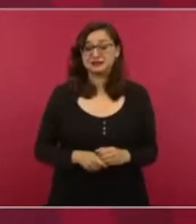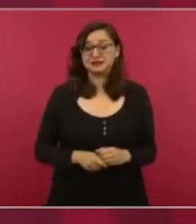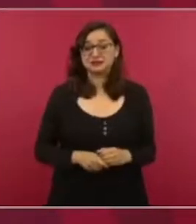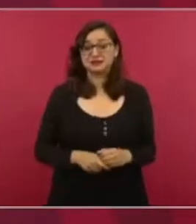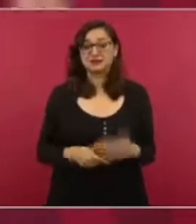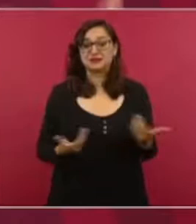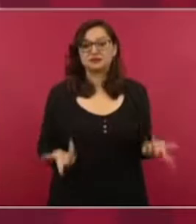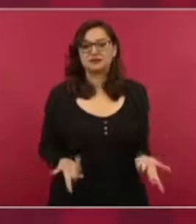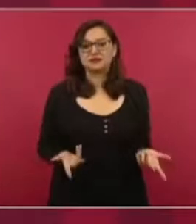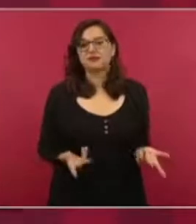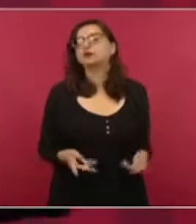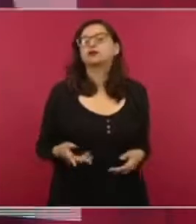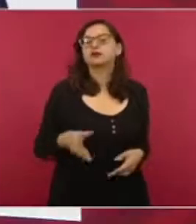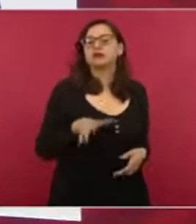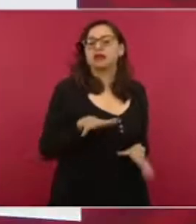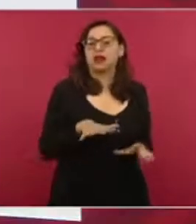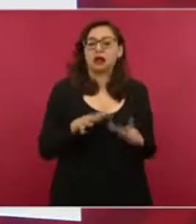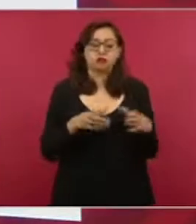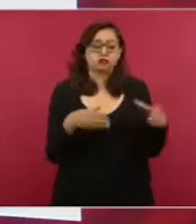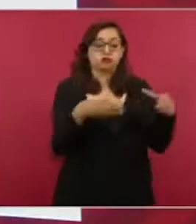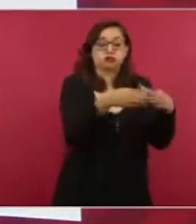Todos los demás son ignorantes.